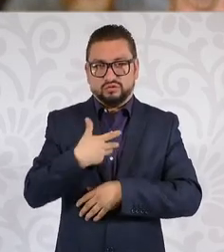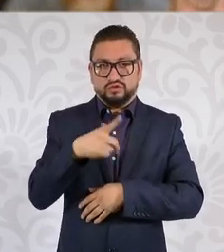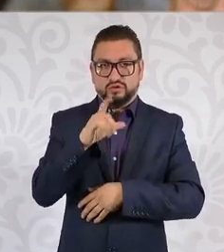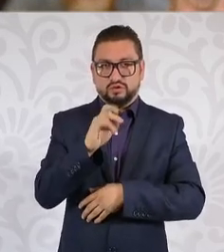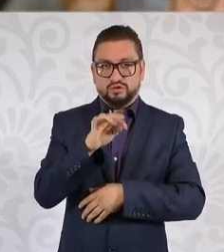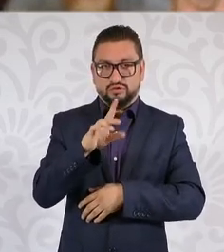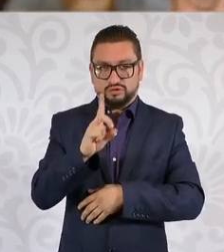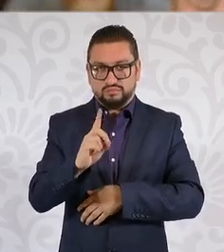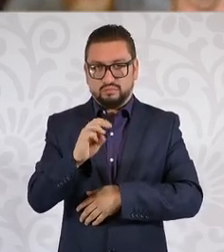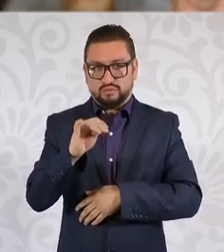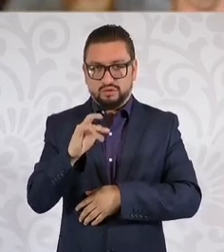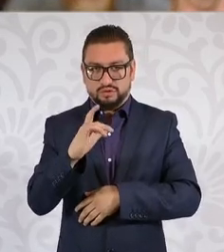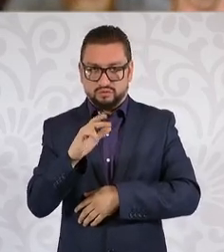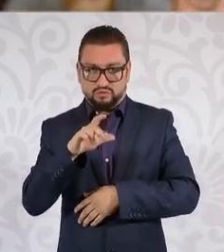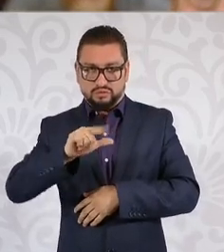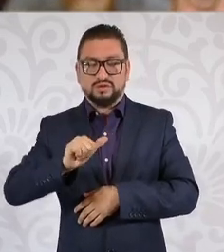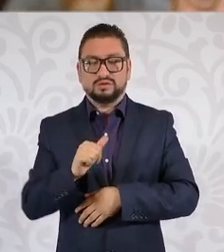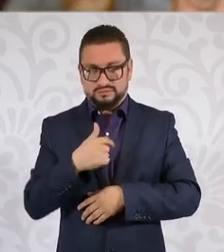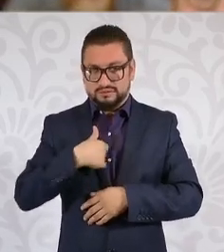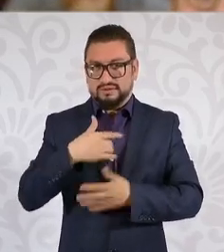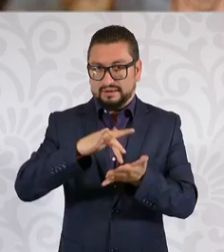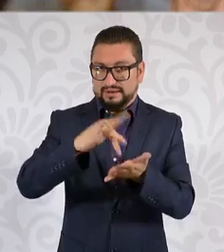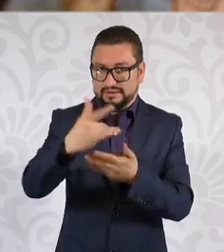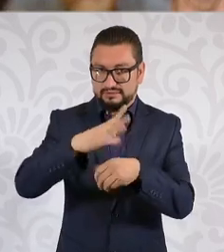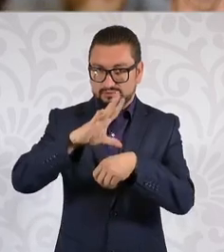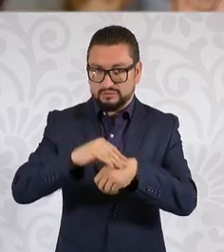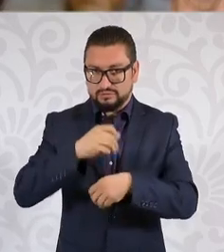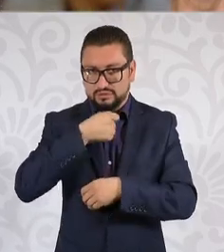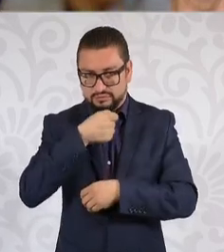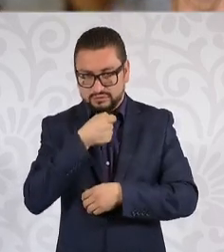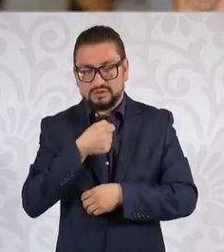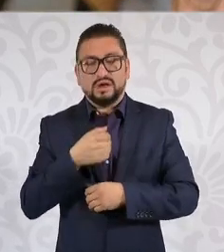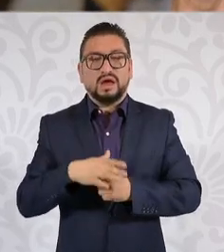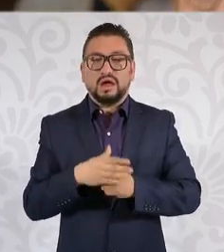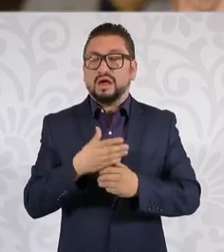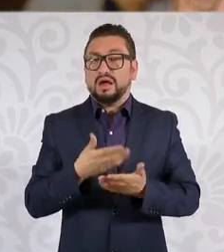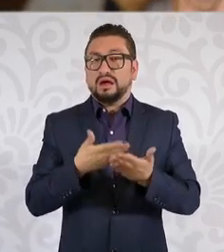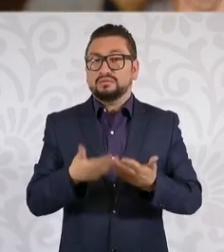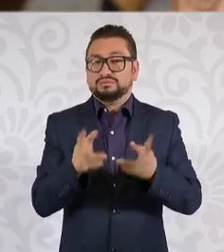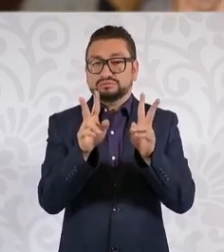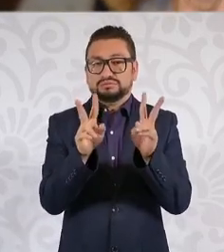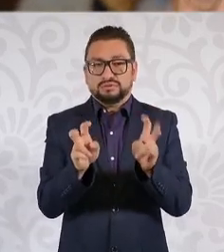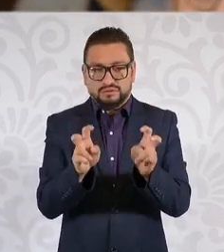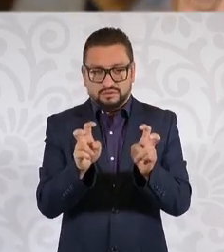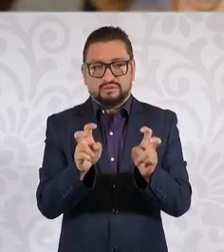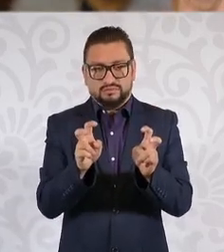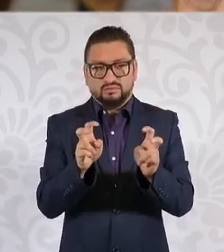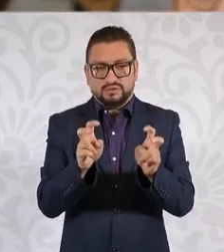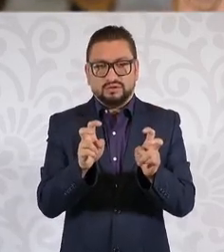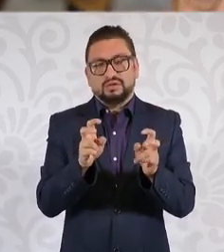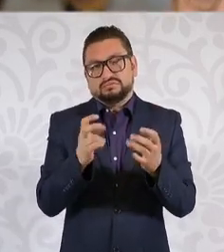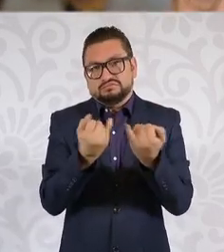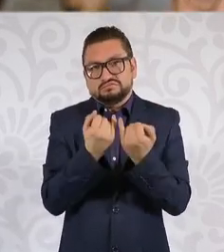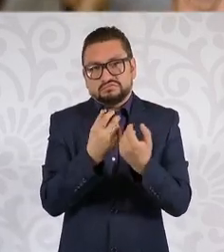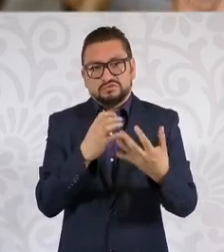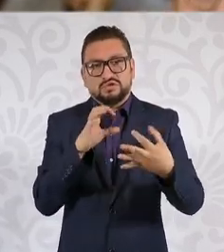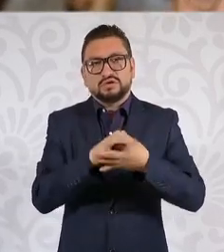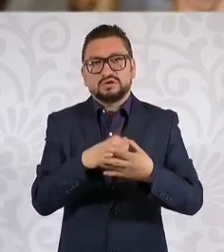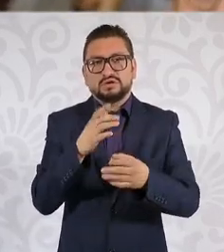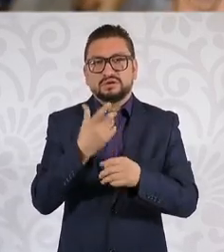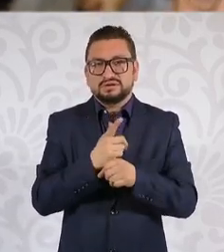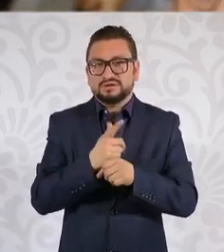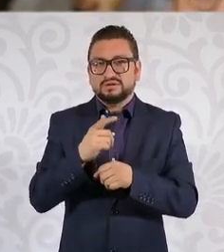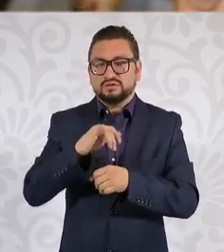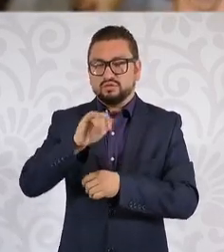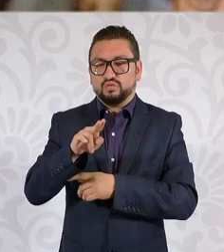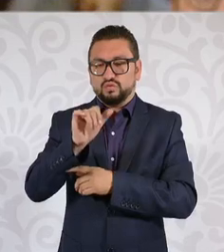Molécula. Gracias por darme el uso del micrófono y el tema es precisamente relacionado con el licenciado Juan